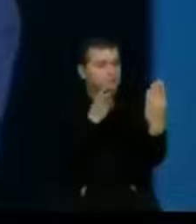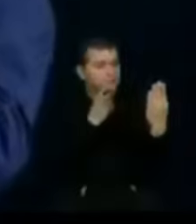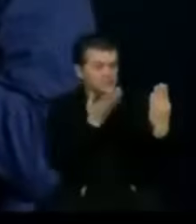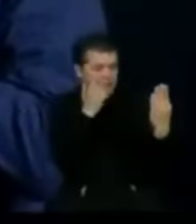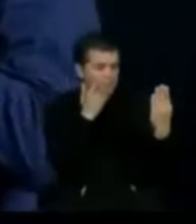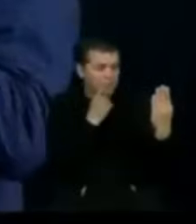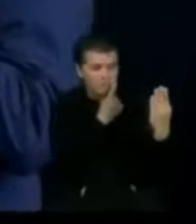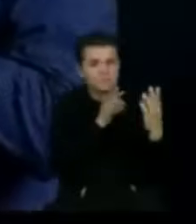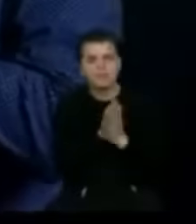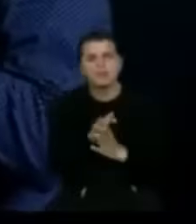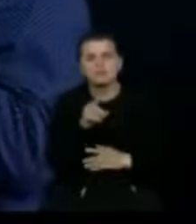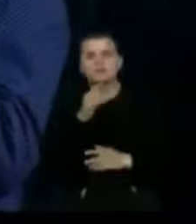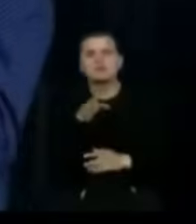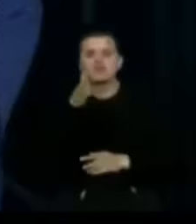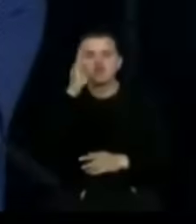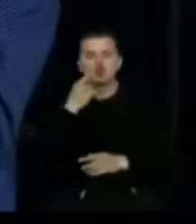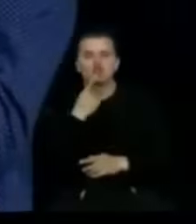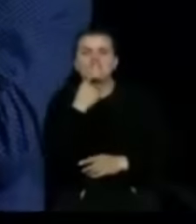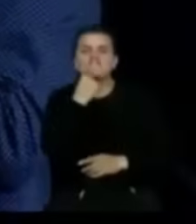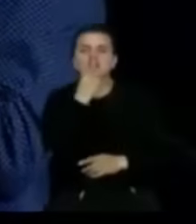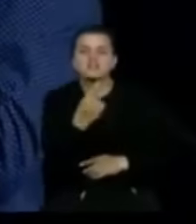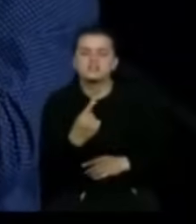encuentras, Jesús te está hablando.